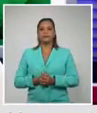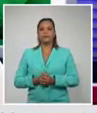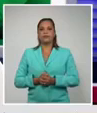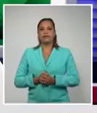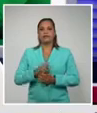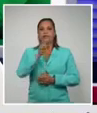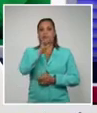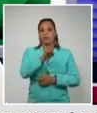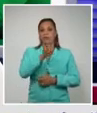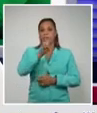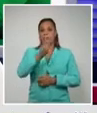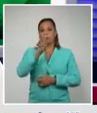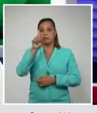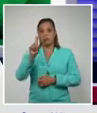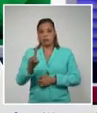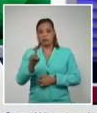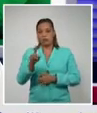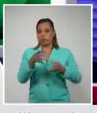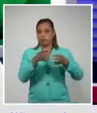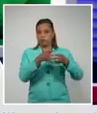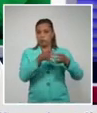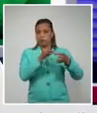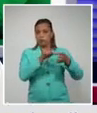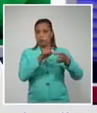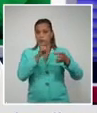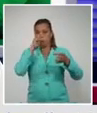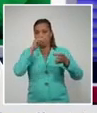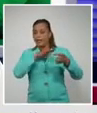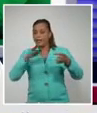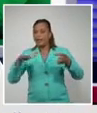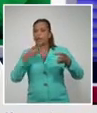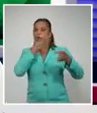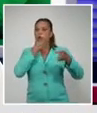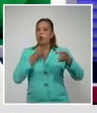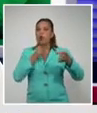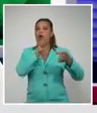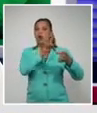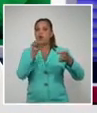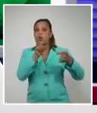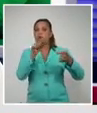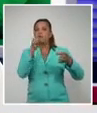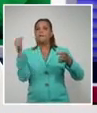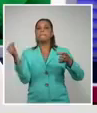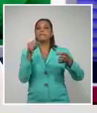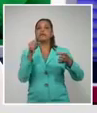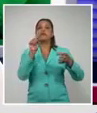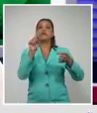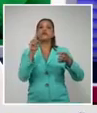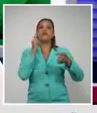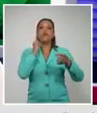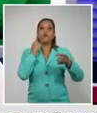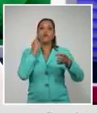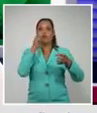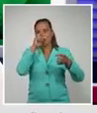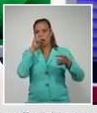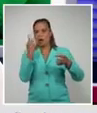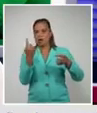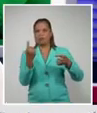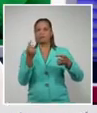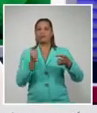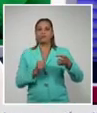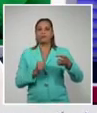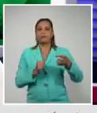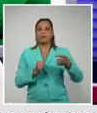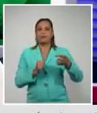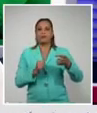edades pediátricas diagnosticados ayer, 11 menores de 1 año, y de ellos